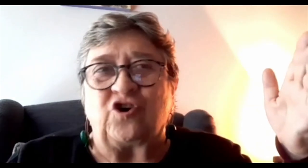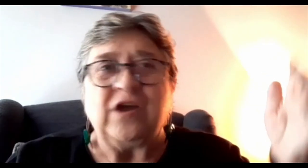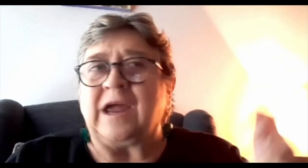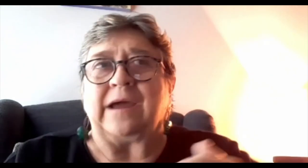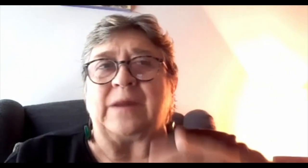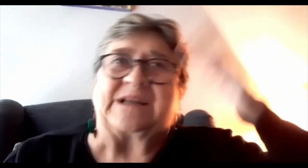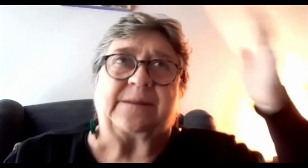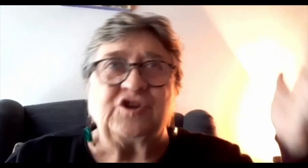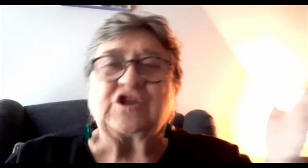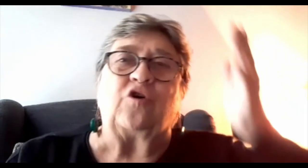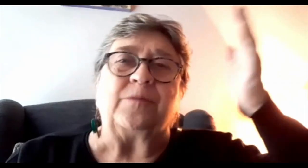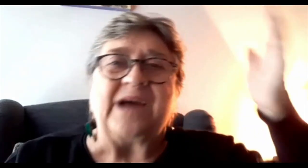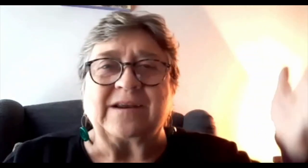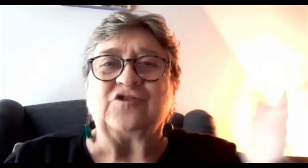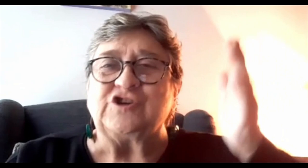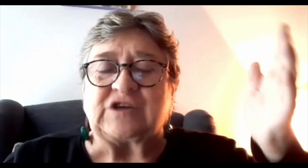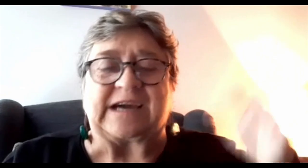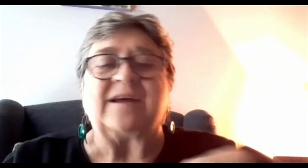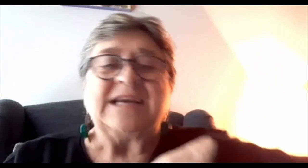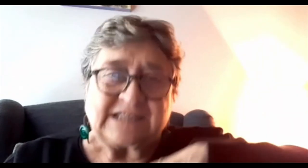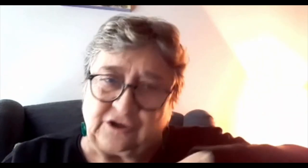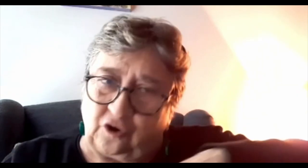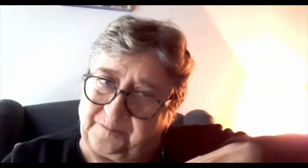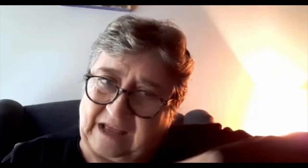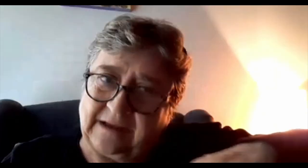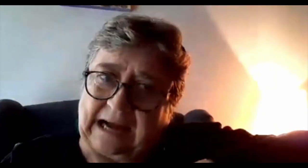digo departamentos del gobierno y no sé qué,